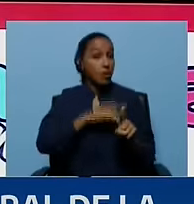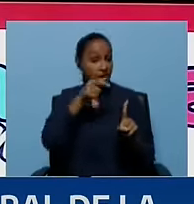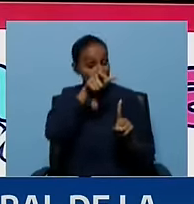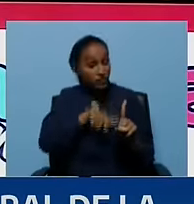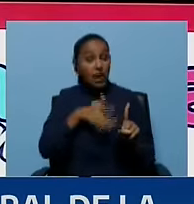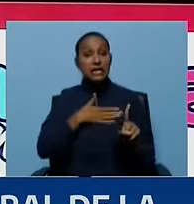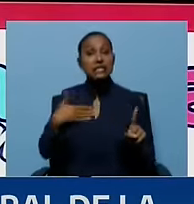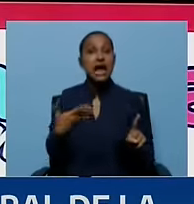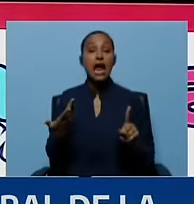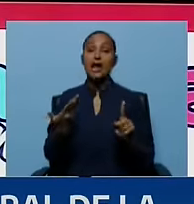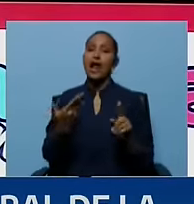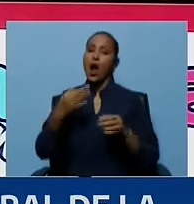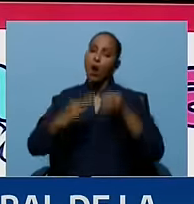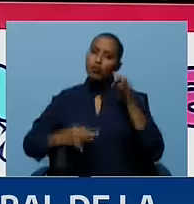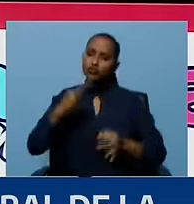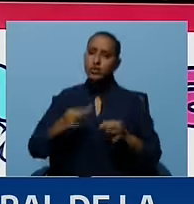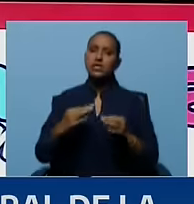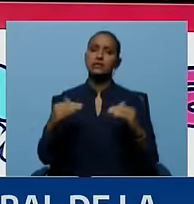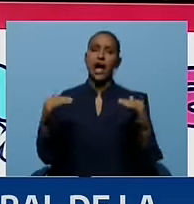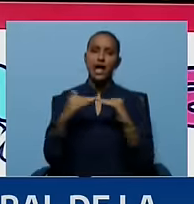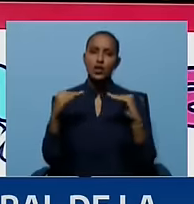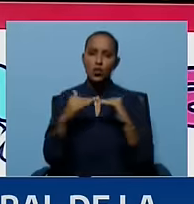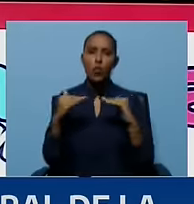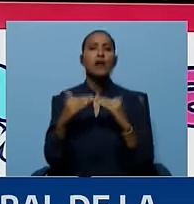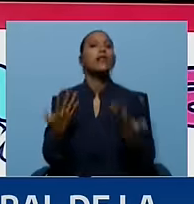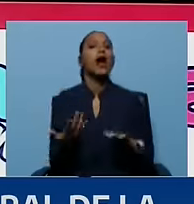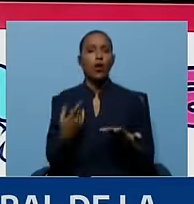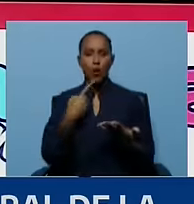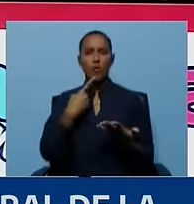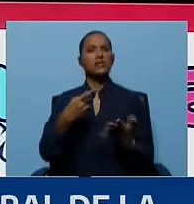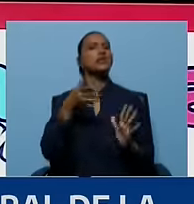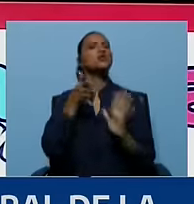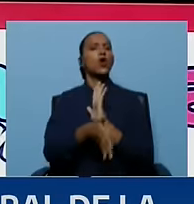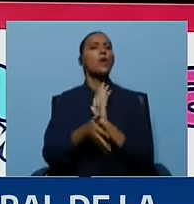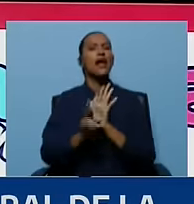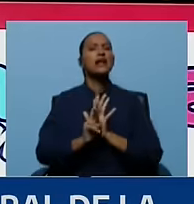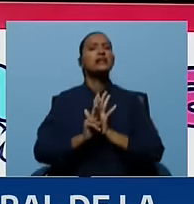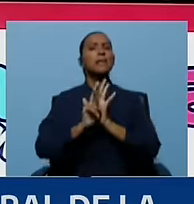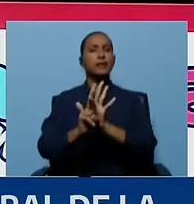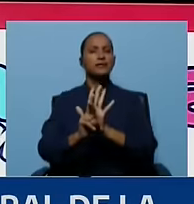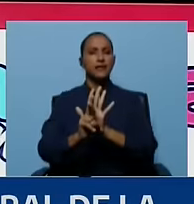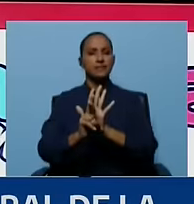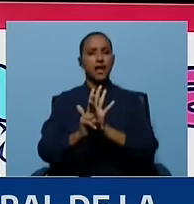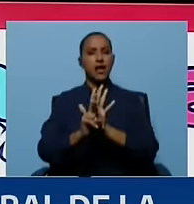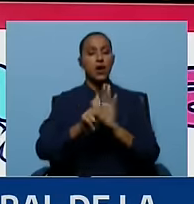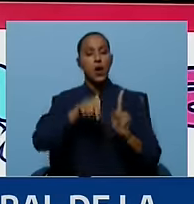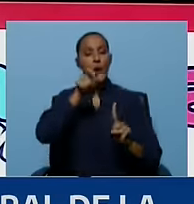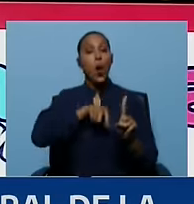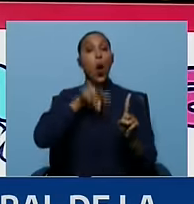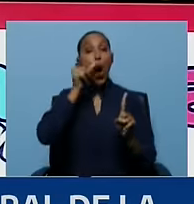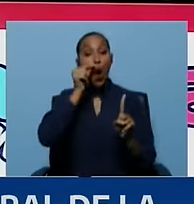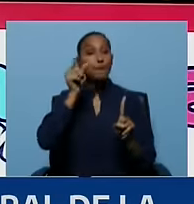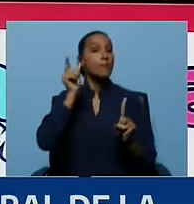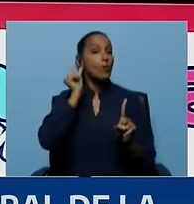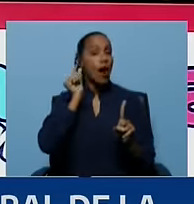a los descamisados, como dijera nuestra gran Evita Perón, a los que representan al hombre y a la mujer de a